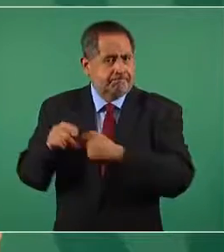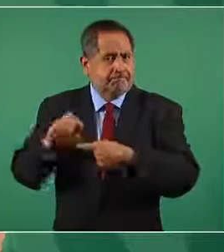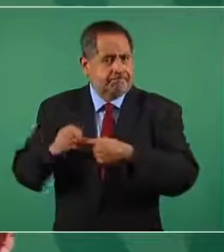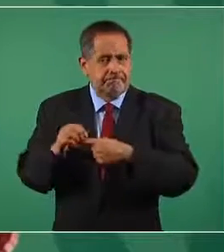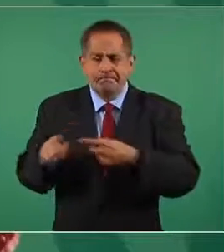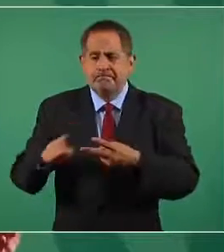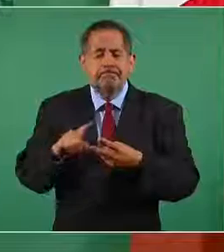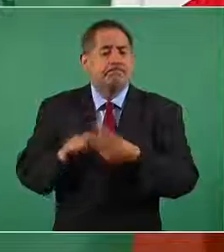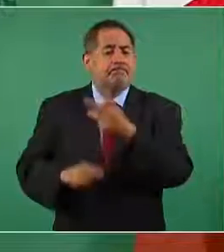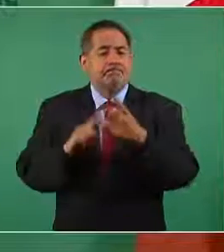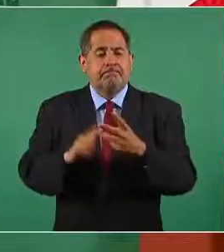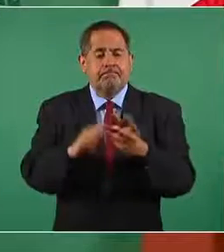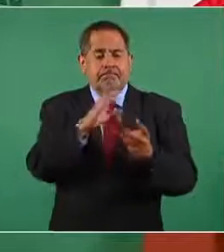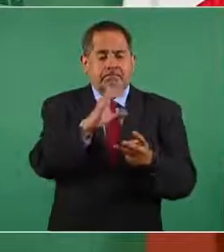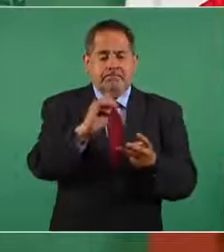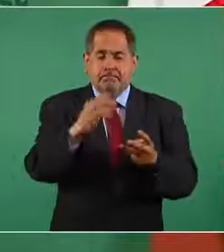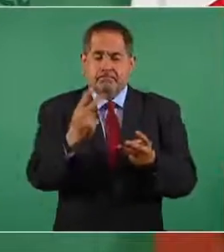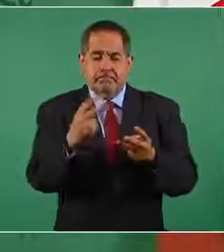y carbohidratos.